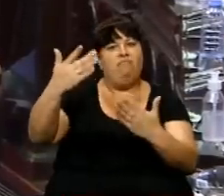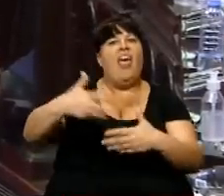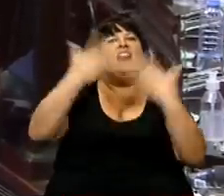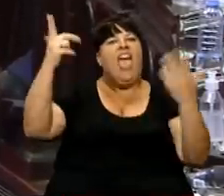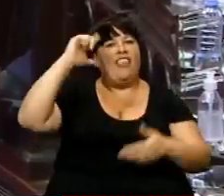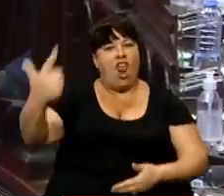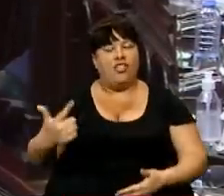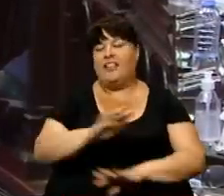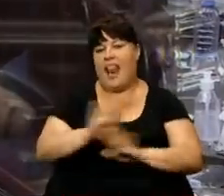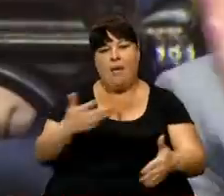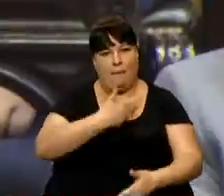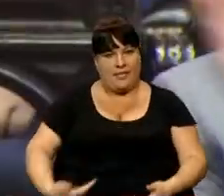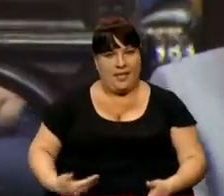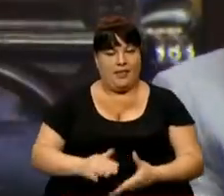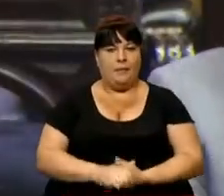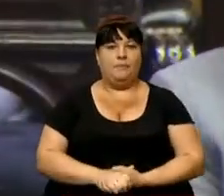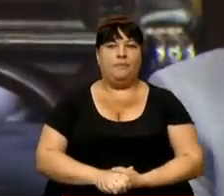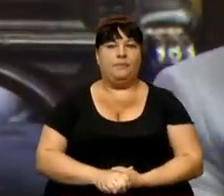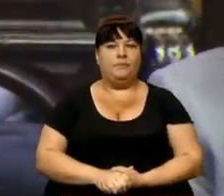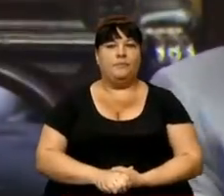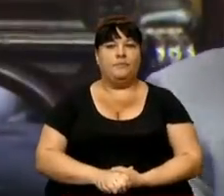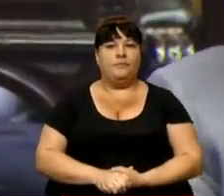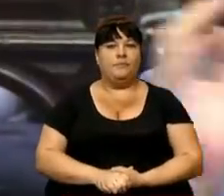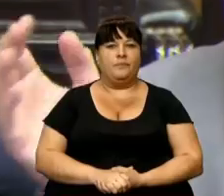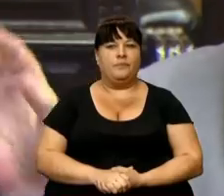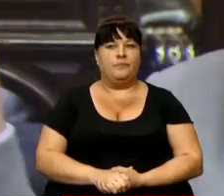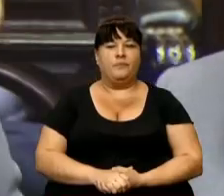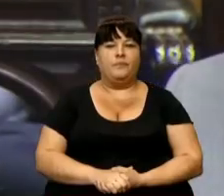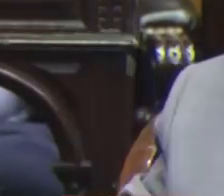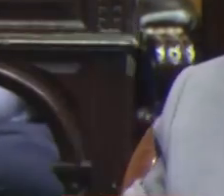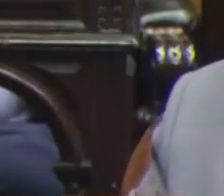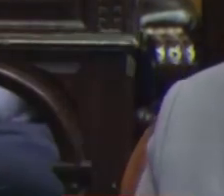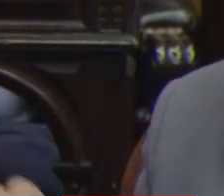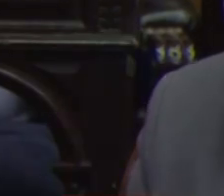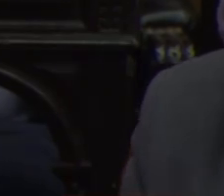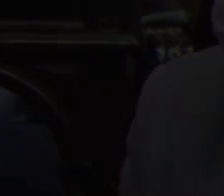al Día del Inocente. Nada más, presidente. Gracias, diputado Negri.